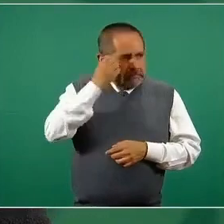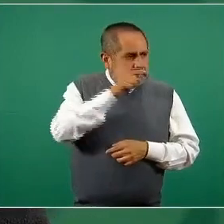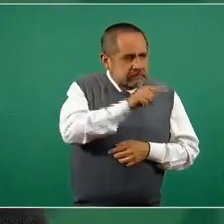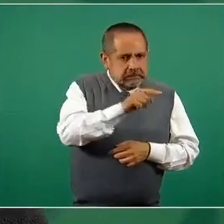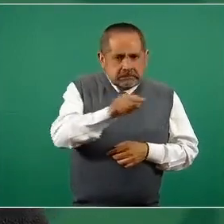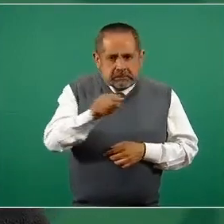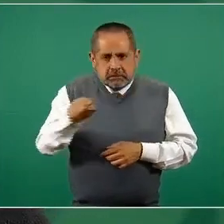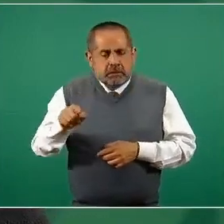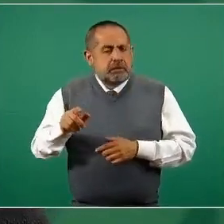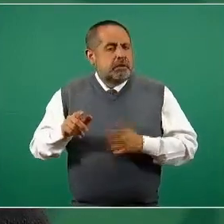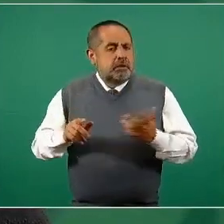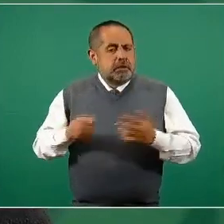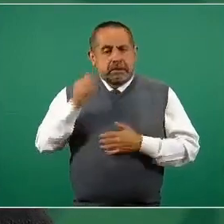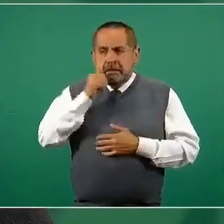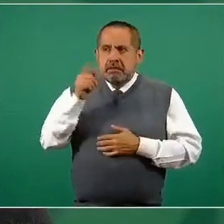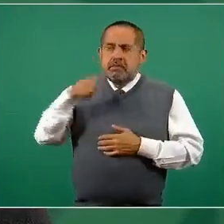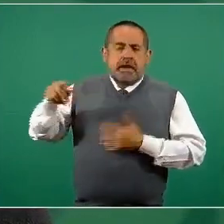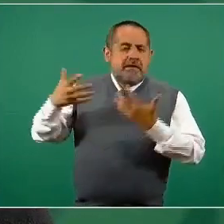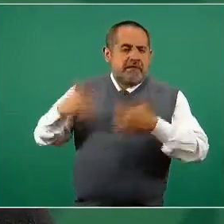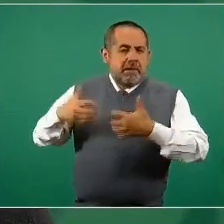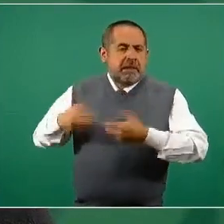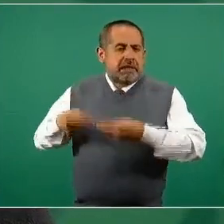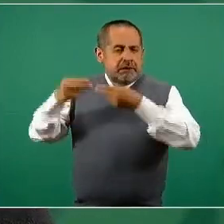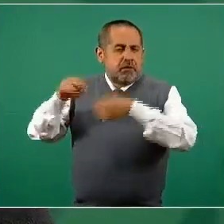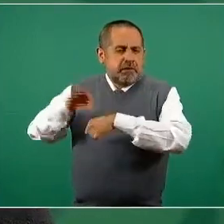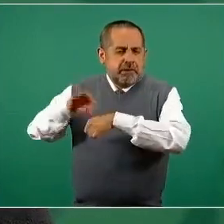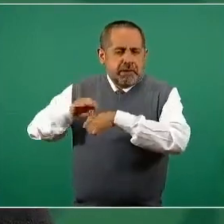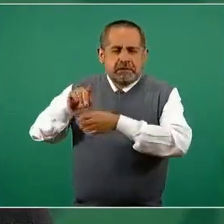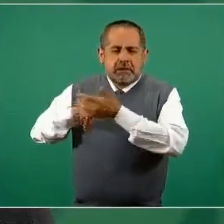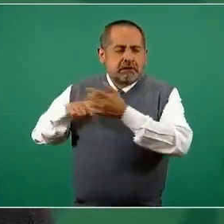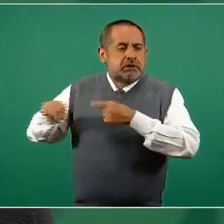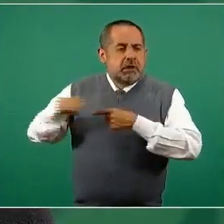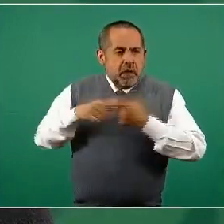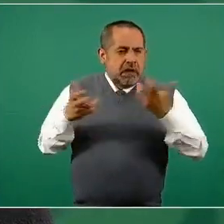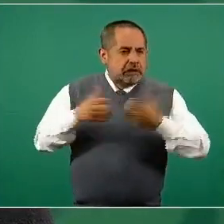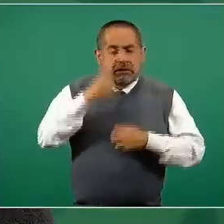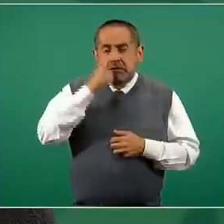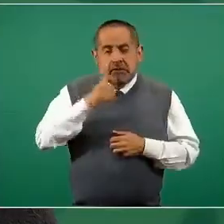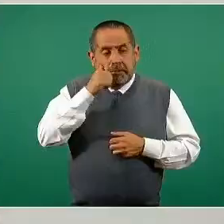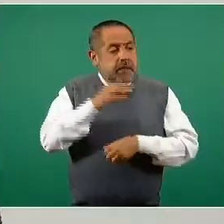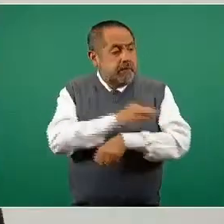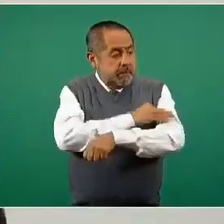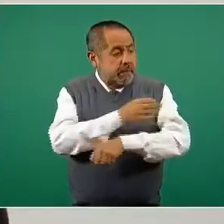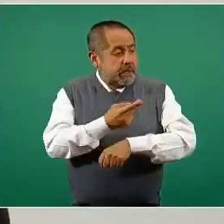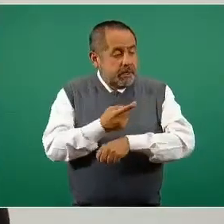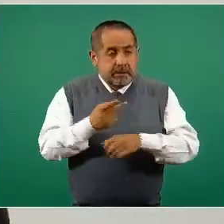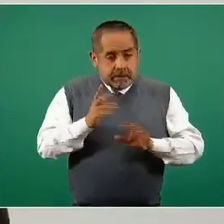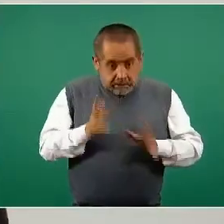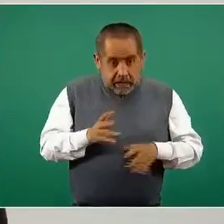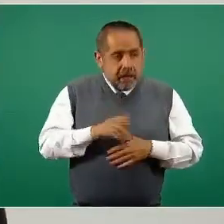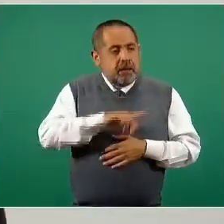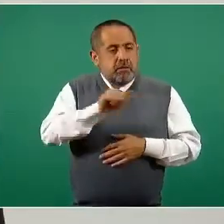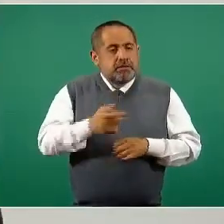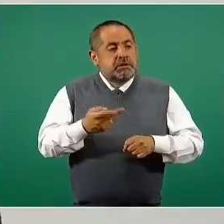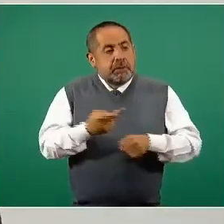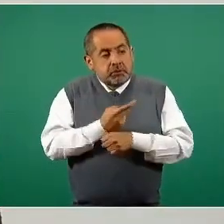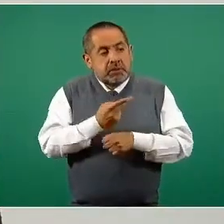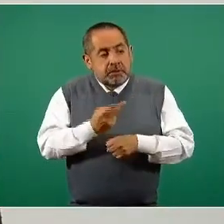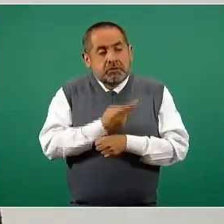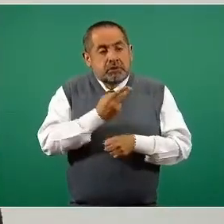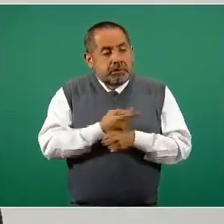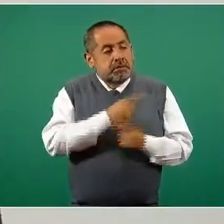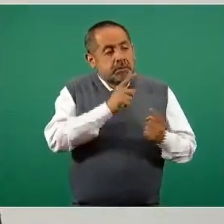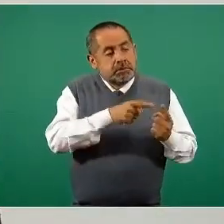los fabricantes, las farmacéuticas de las vacunas también realizan, obviamente en diferentes contextos y en